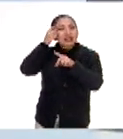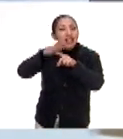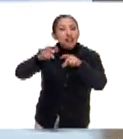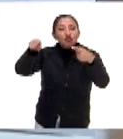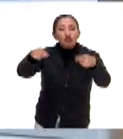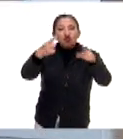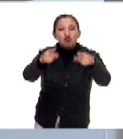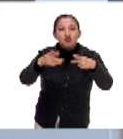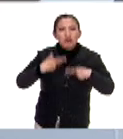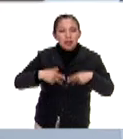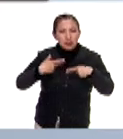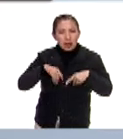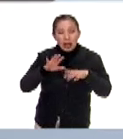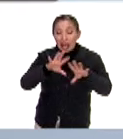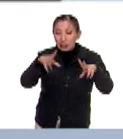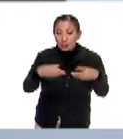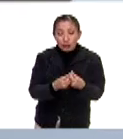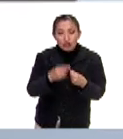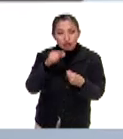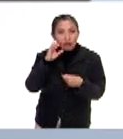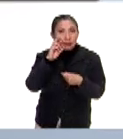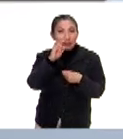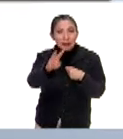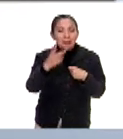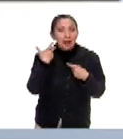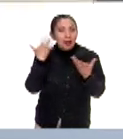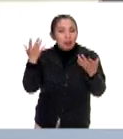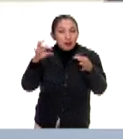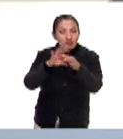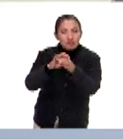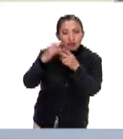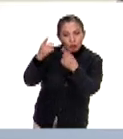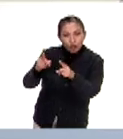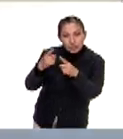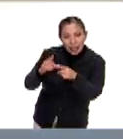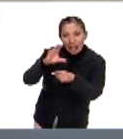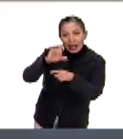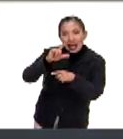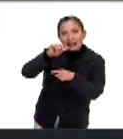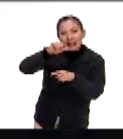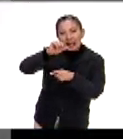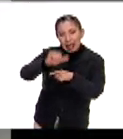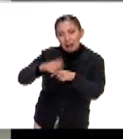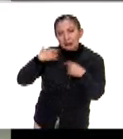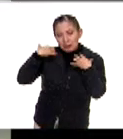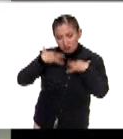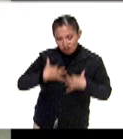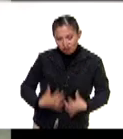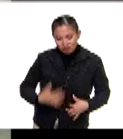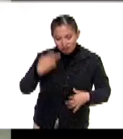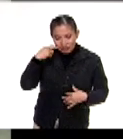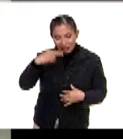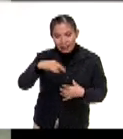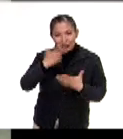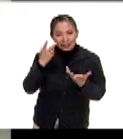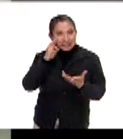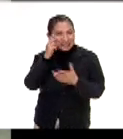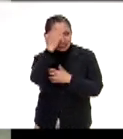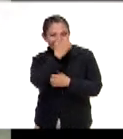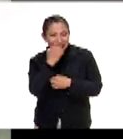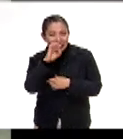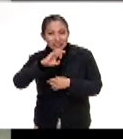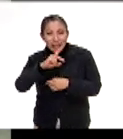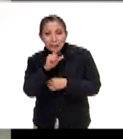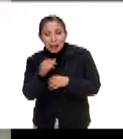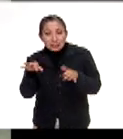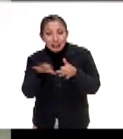de orquesta. Casi todos ellos estaban asociados a la música clásica, por eso también se interpreta que Chávez